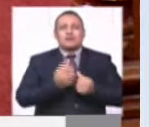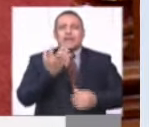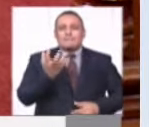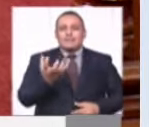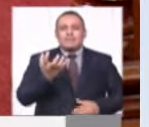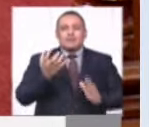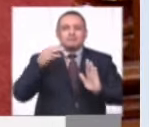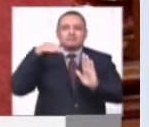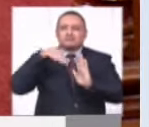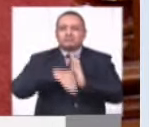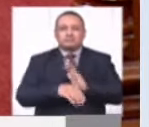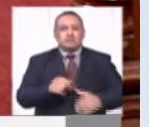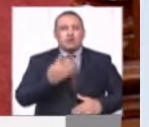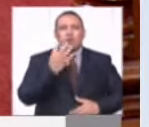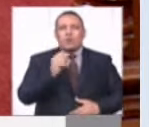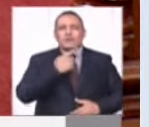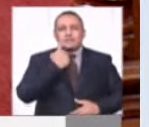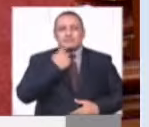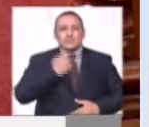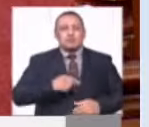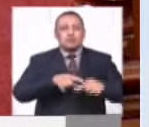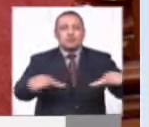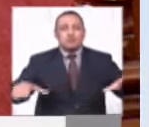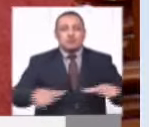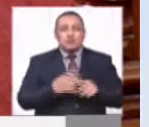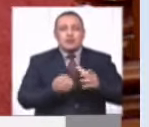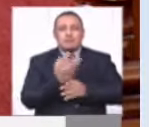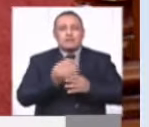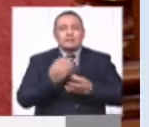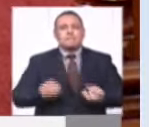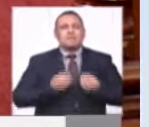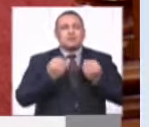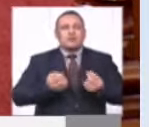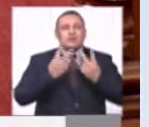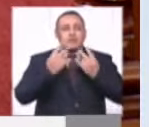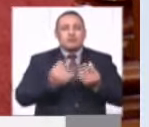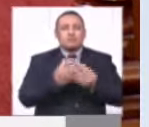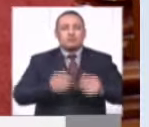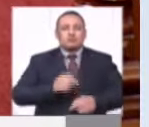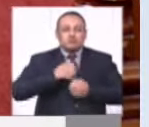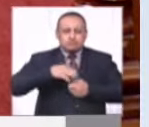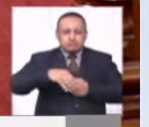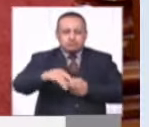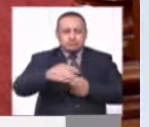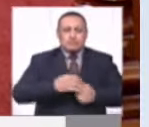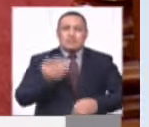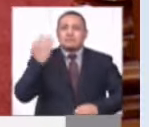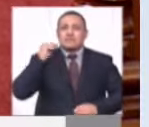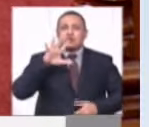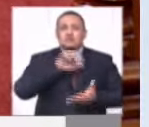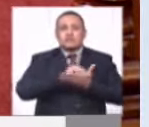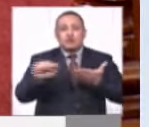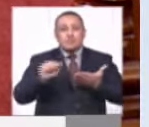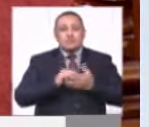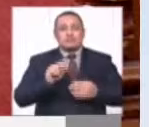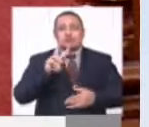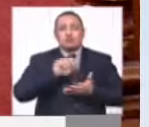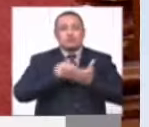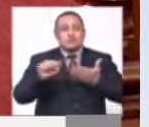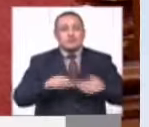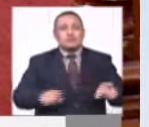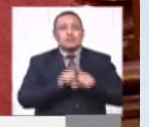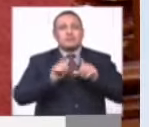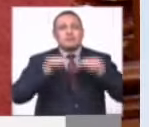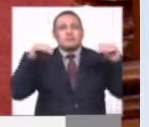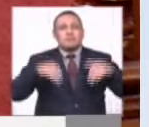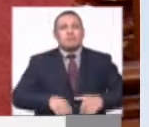cayendo, 40 céntimos en chacra, y es porque ha habido muchas siembras hace 5 meses. Hace 2 meses se cayó el